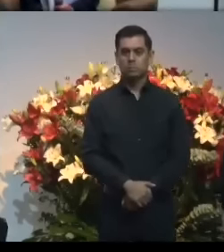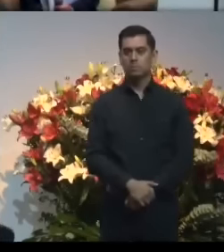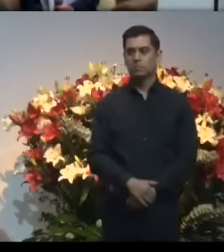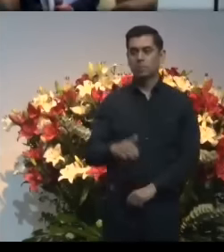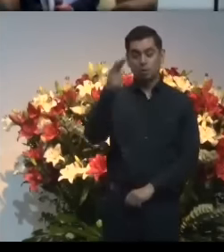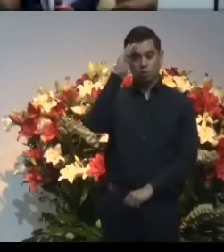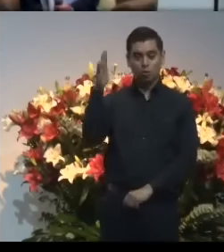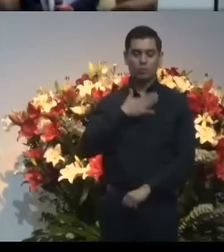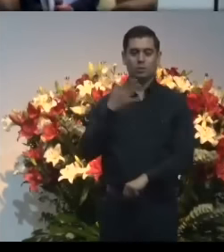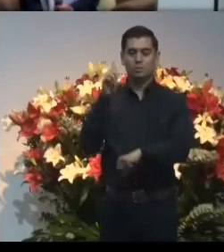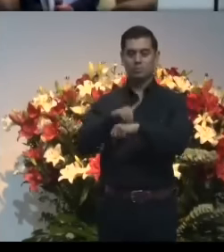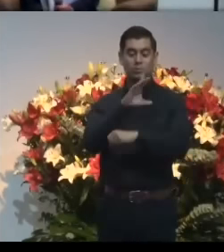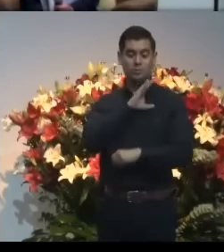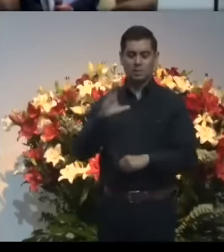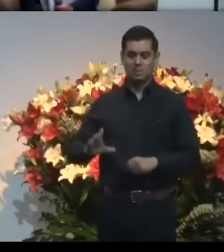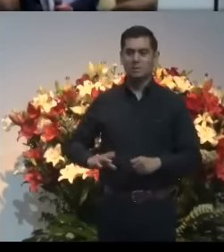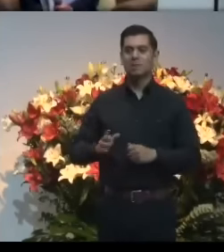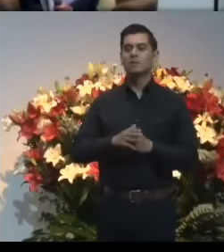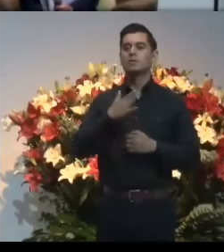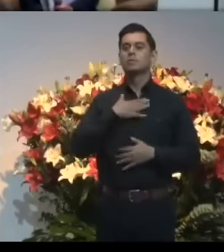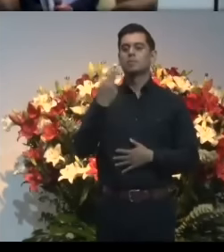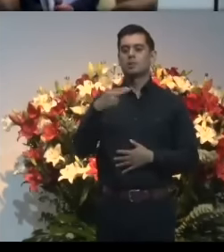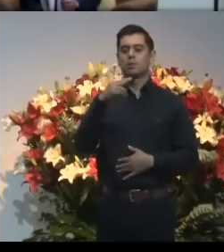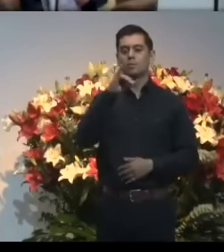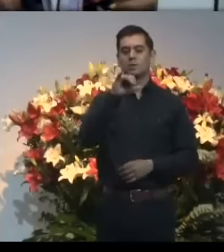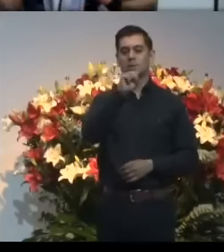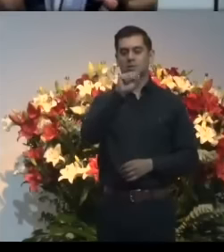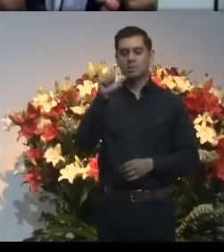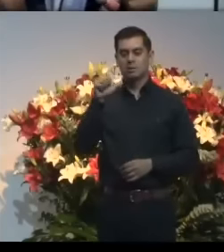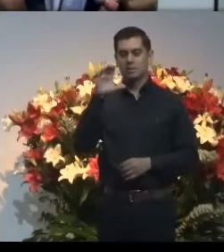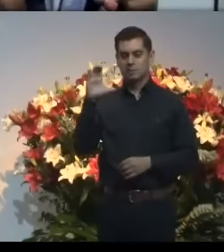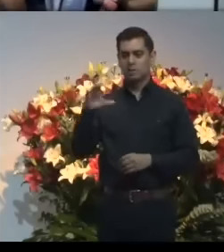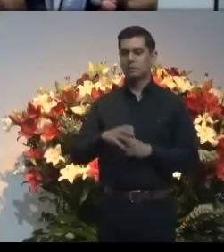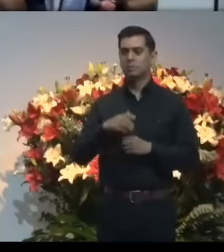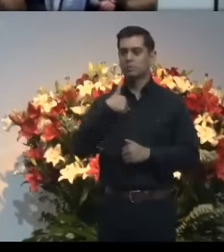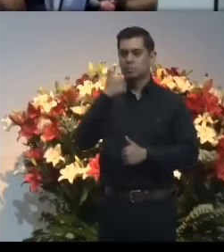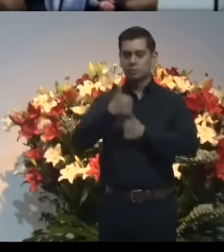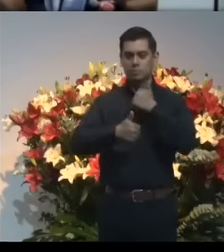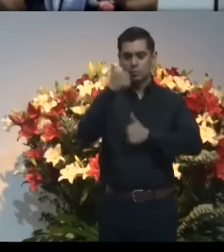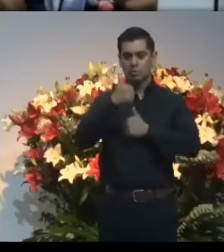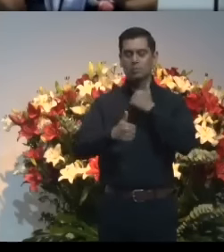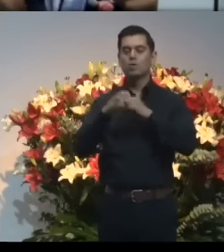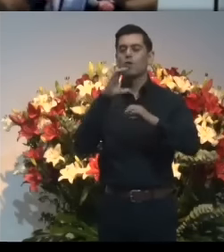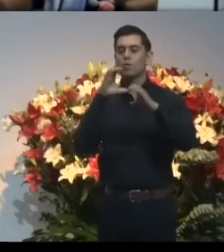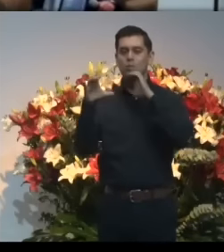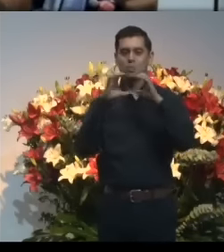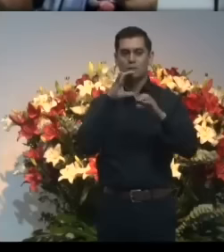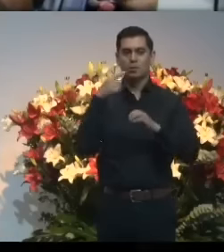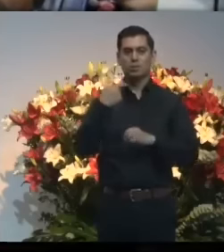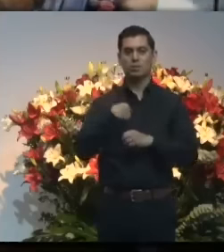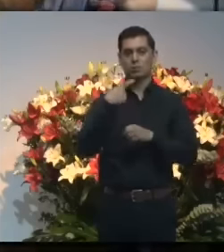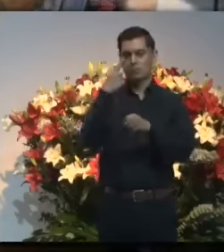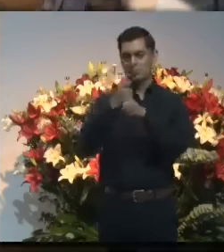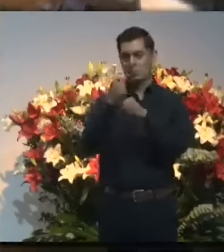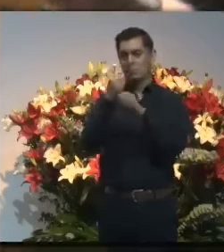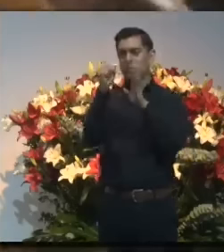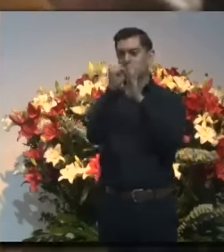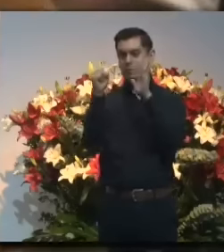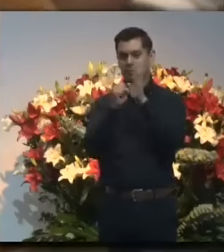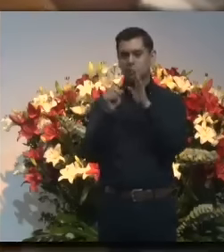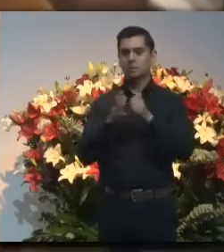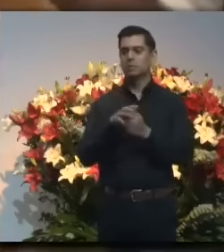Hola, muy buenos días, candidata. Mi nombre es Isaac, soy de la carrera de comunicación y me encuentro en mi primer semestre. Mi pregunta